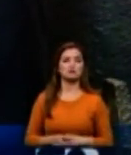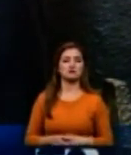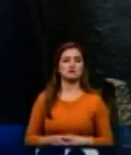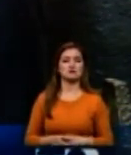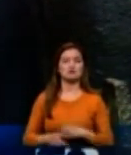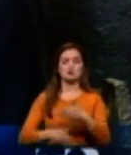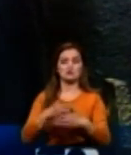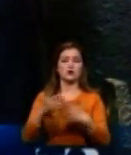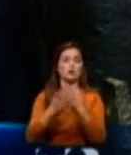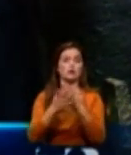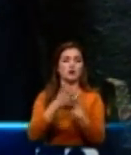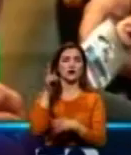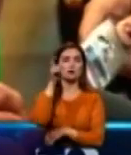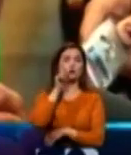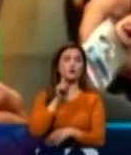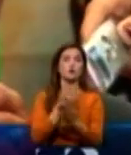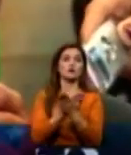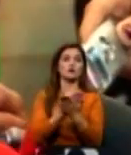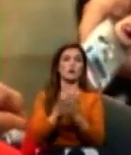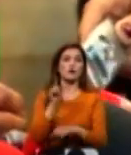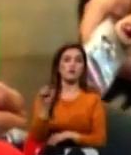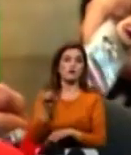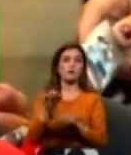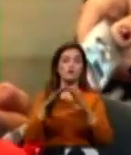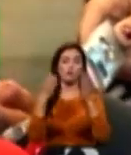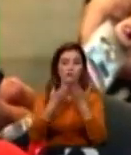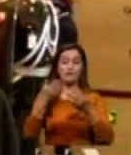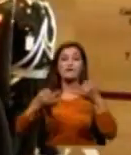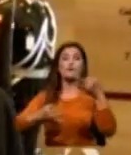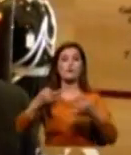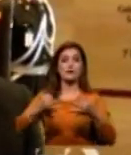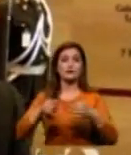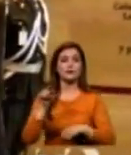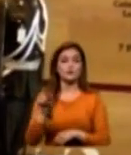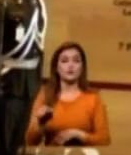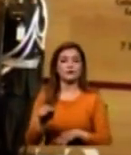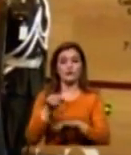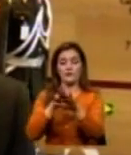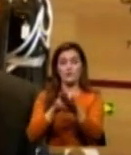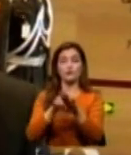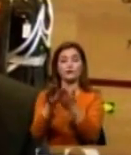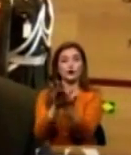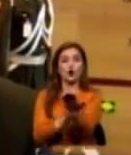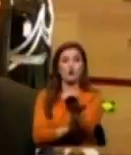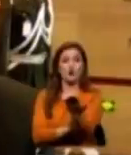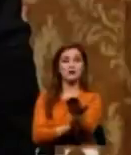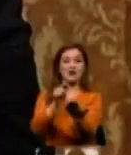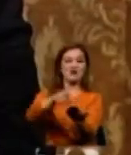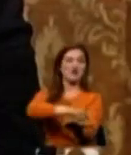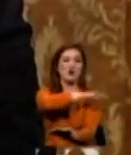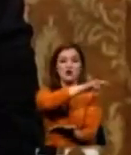proceso penal son muy difíciles de probar. Los legisladores de la Comisión de Justicia que sustanciaron el proyecto ahora vetado